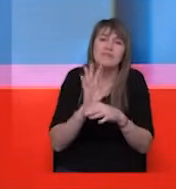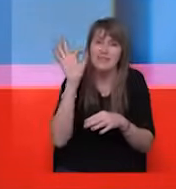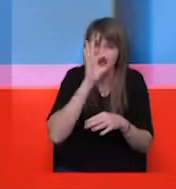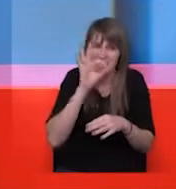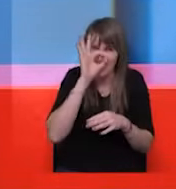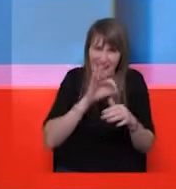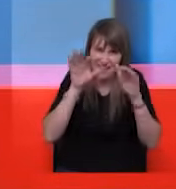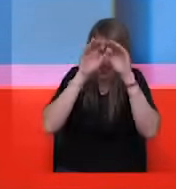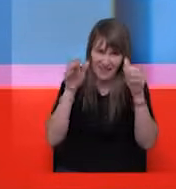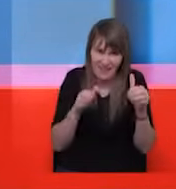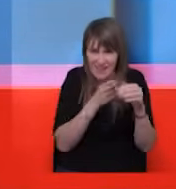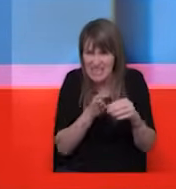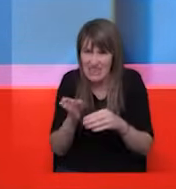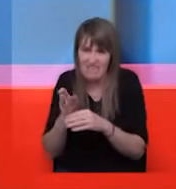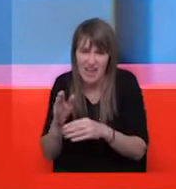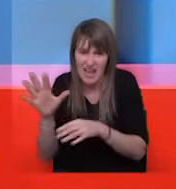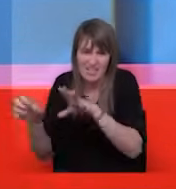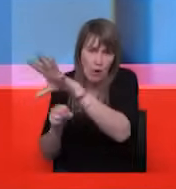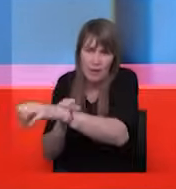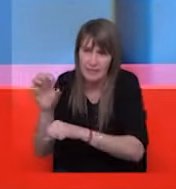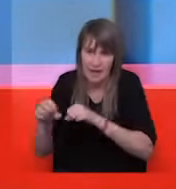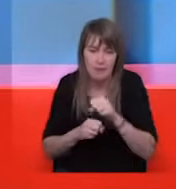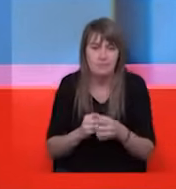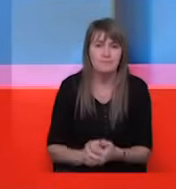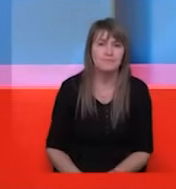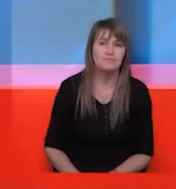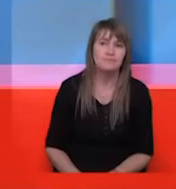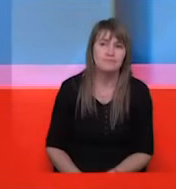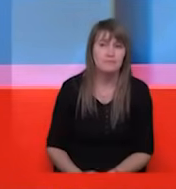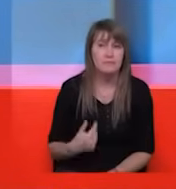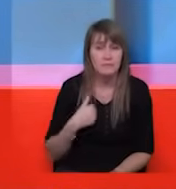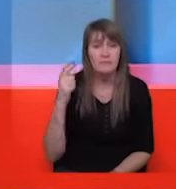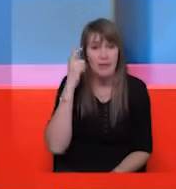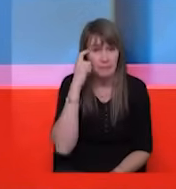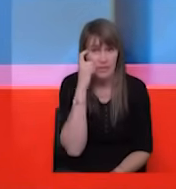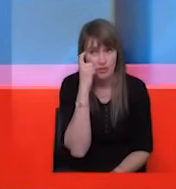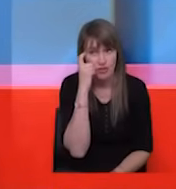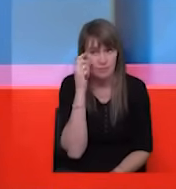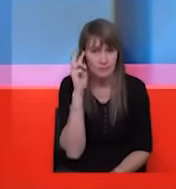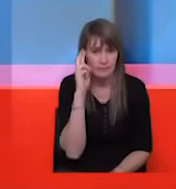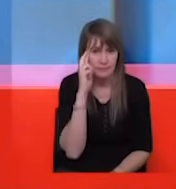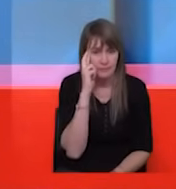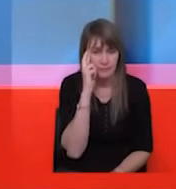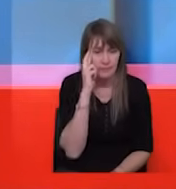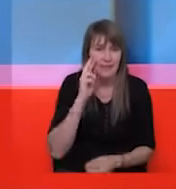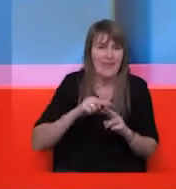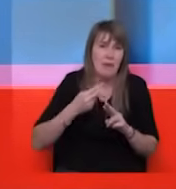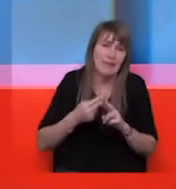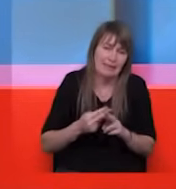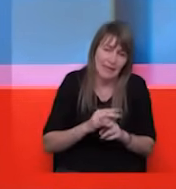Y bueno, por suerte, lo que me hace reflexionar todo esto es, no hay garantía que se vuelva a